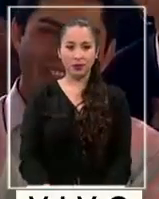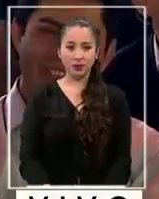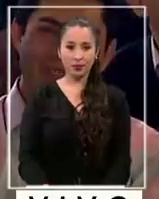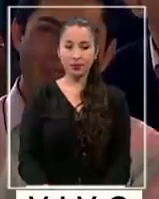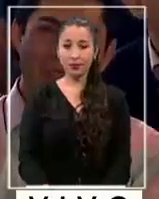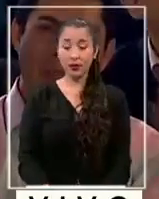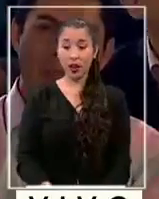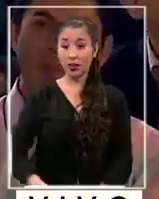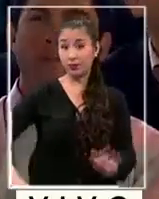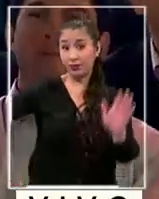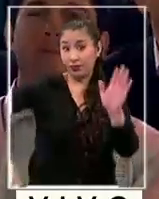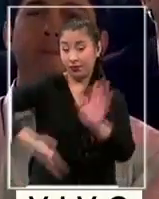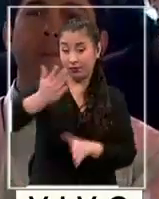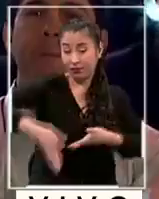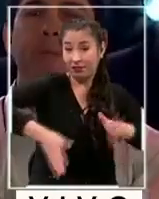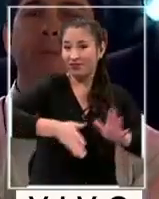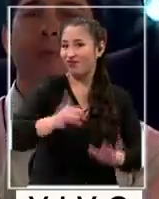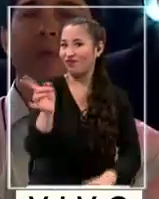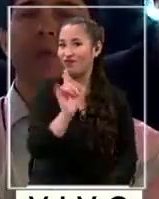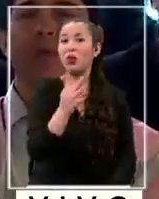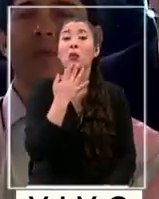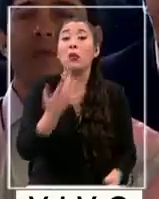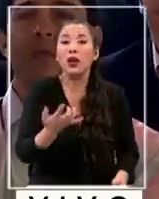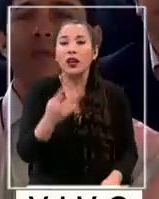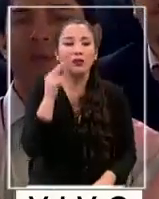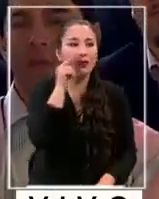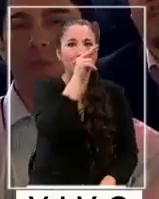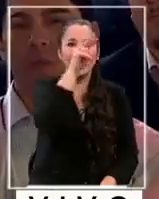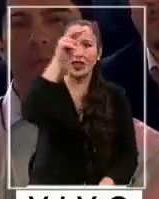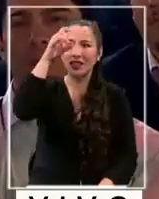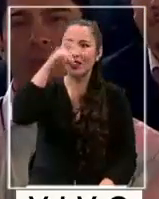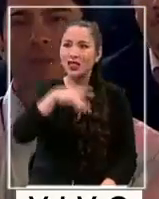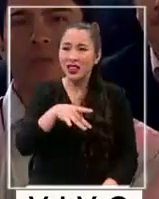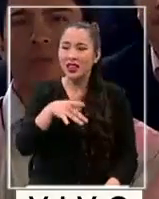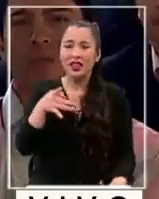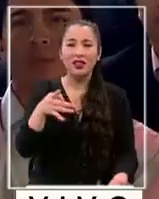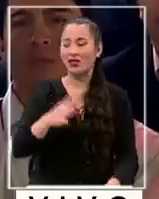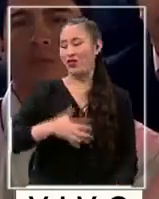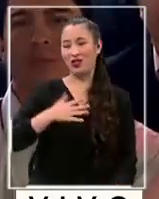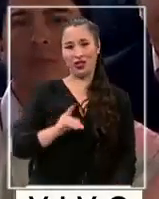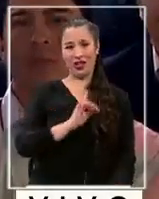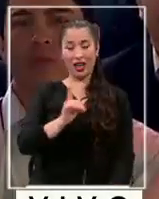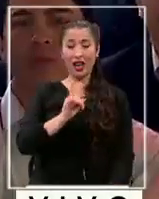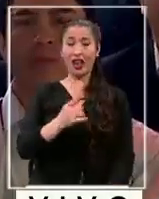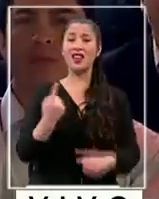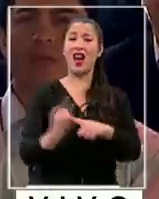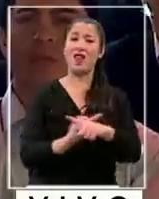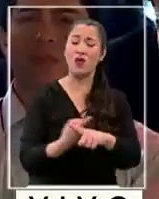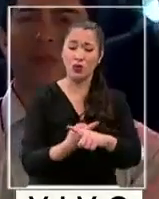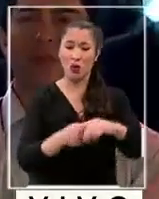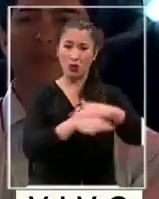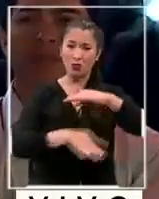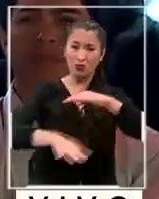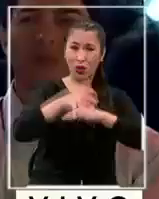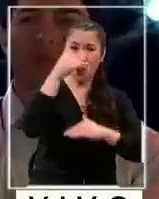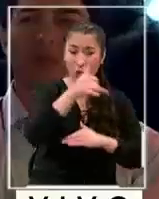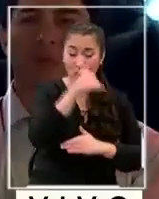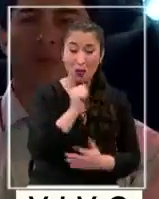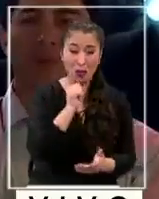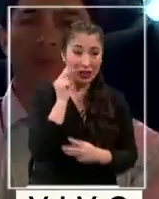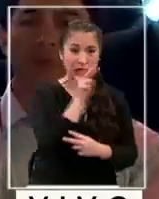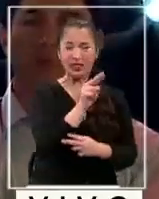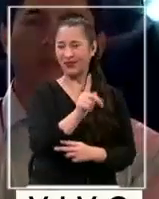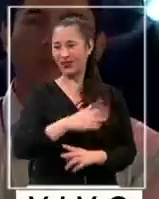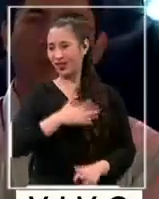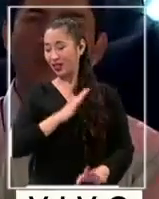Y no salen a la calle porque no quieren ver ese Chile de los abusos, de la corrupción, de la pobreza. Y la verdad es